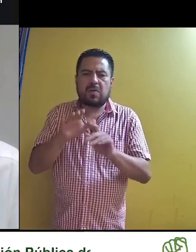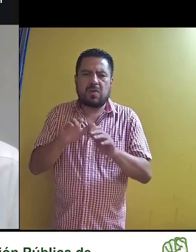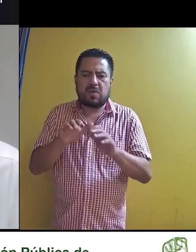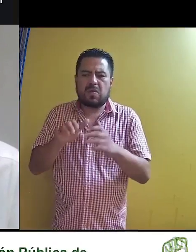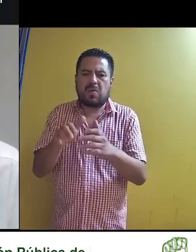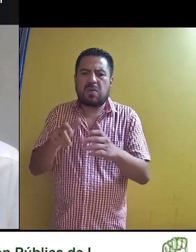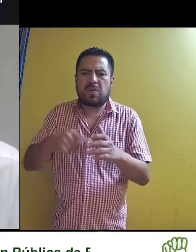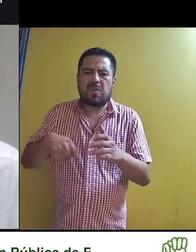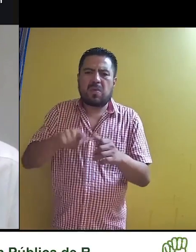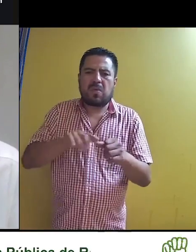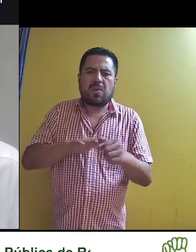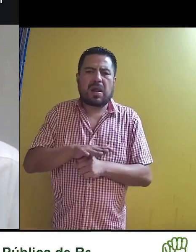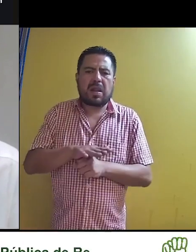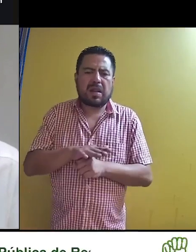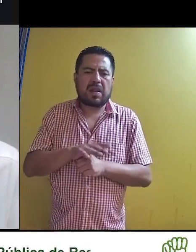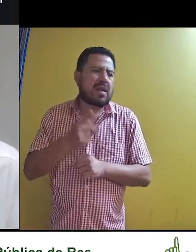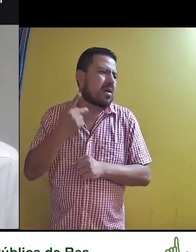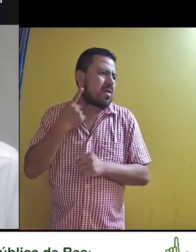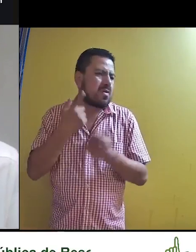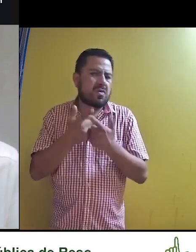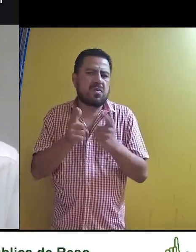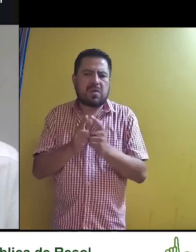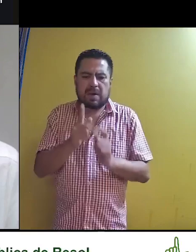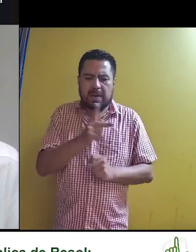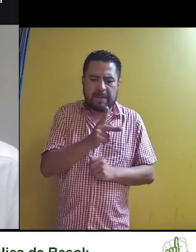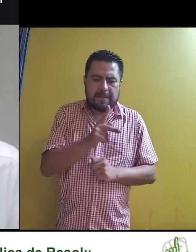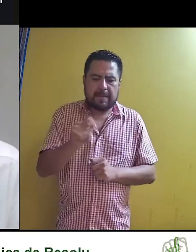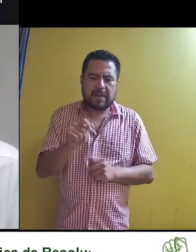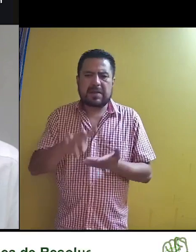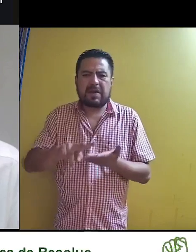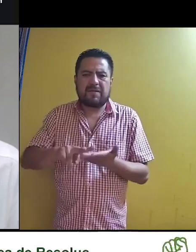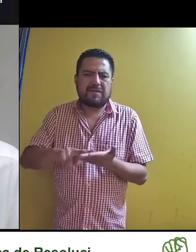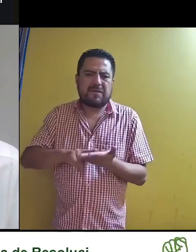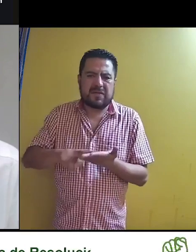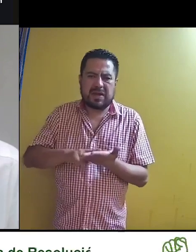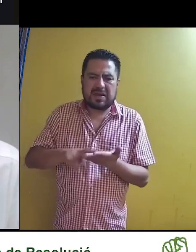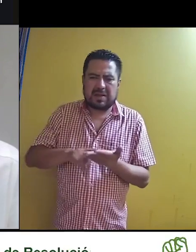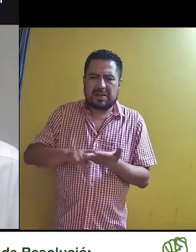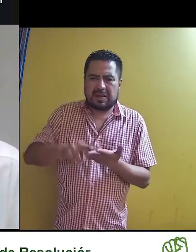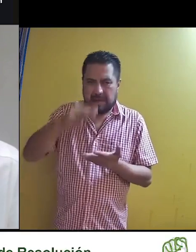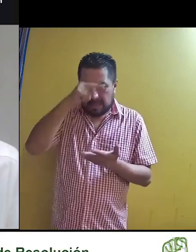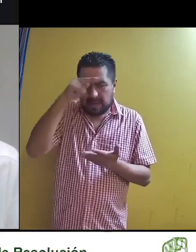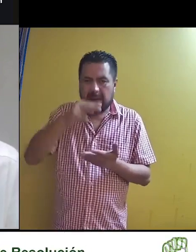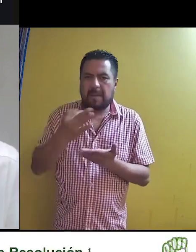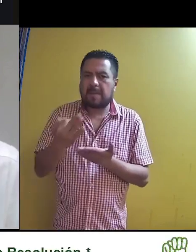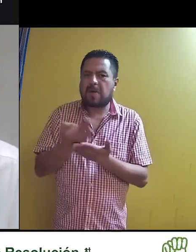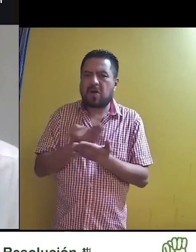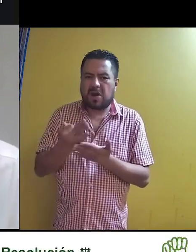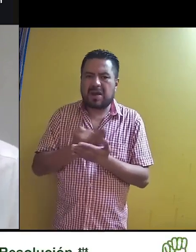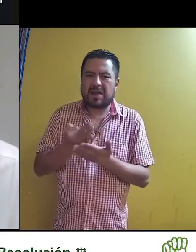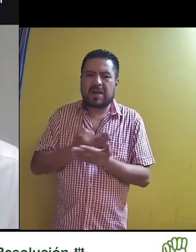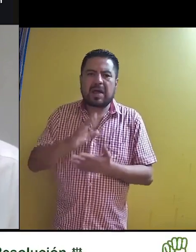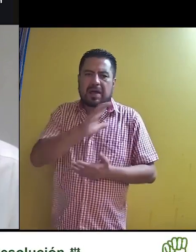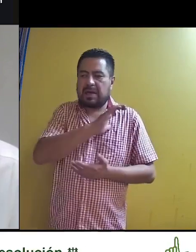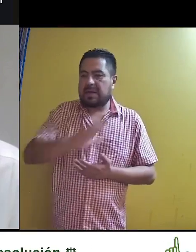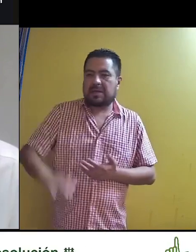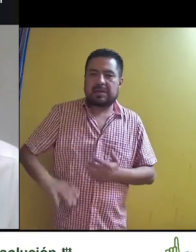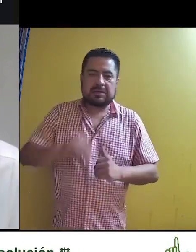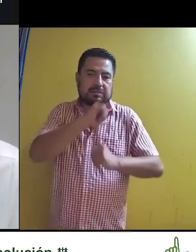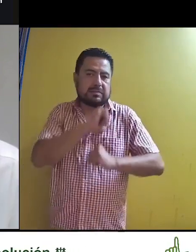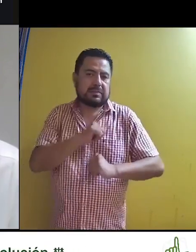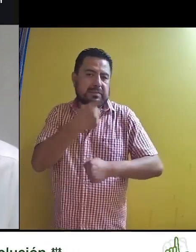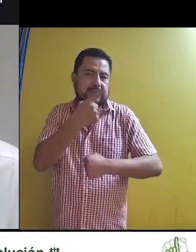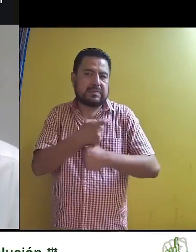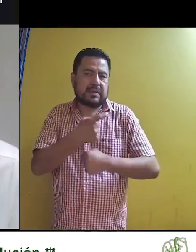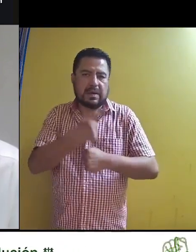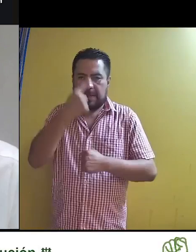parcial conformada por los partidos políticos del Trabajo, Verde Ecologista de México y Morena, como candidato propietario